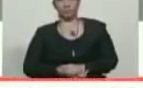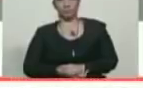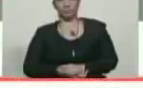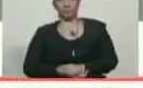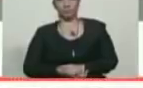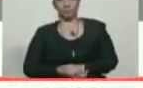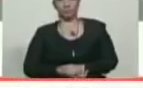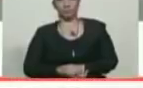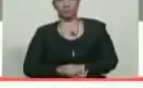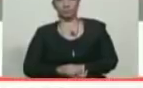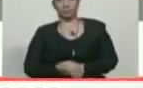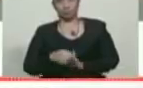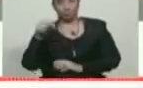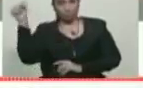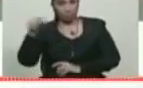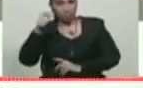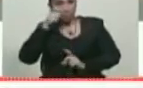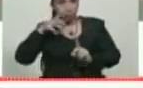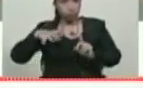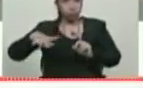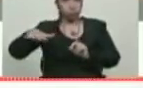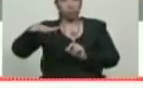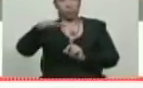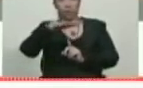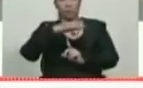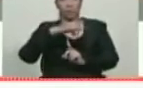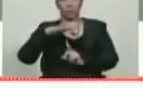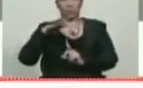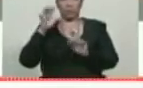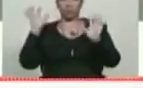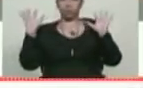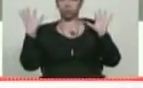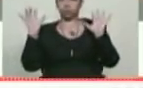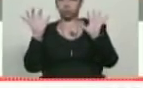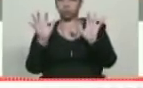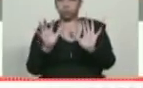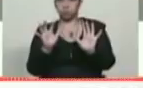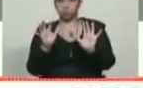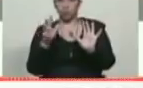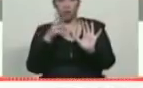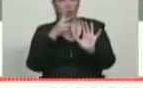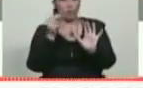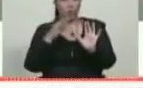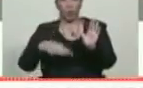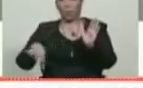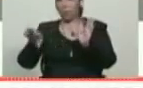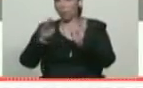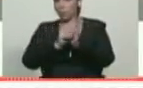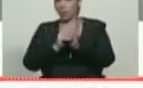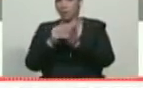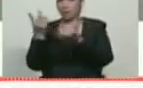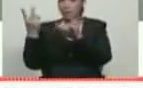Y este pueblo llegó aquí para no volver a ser traicionado.